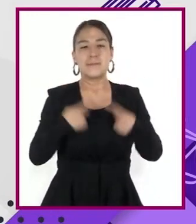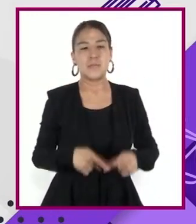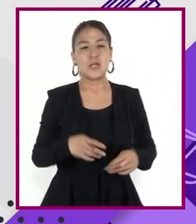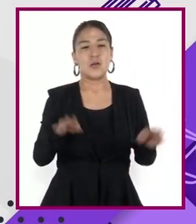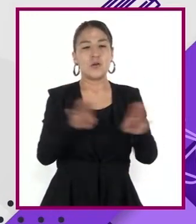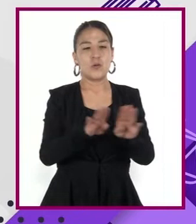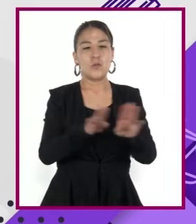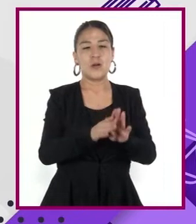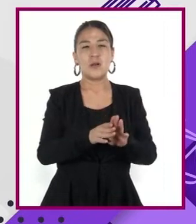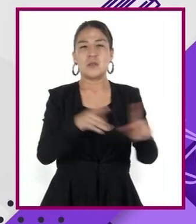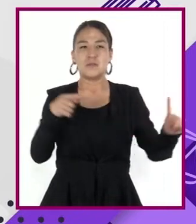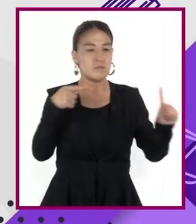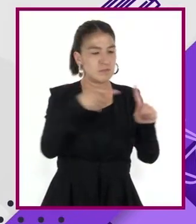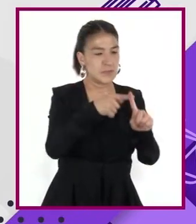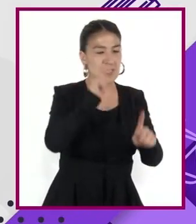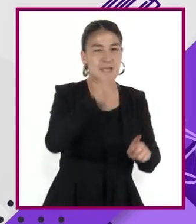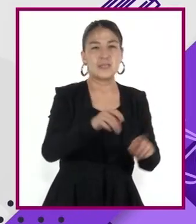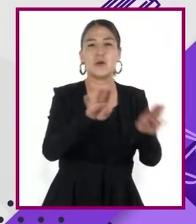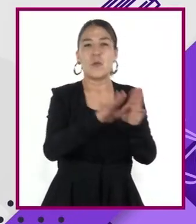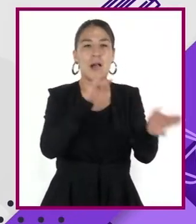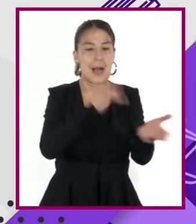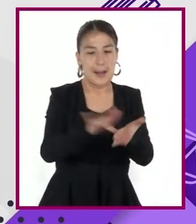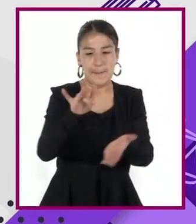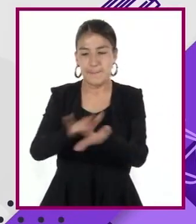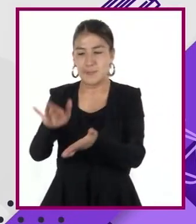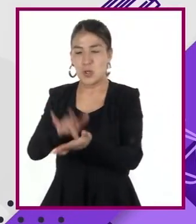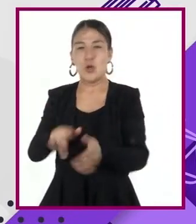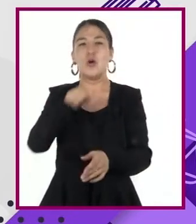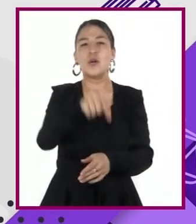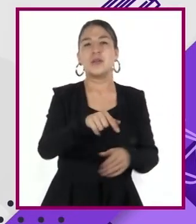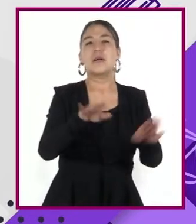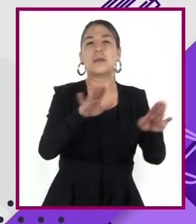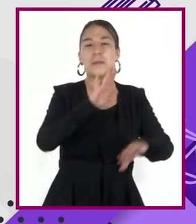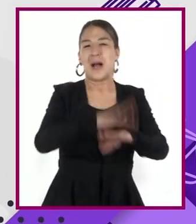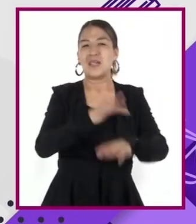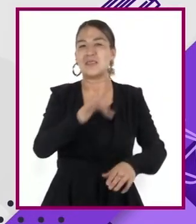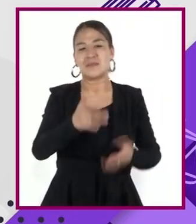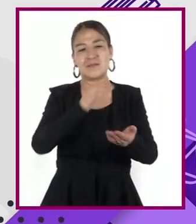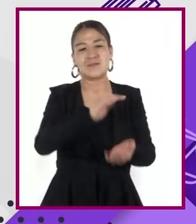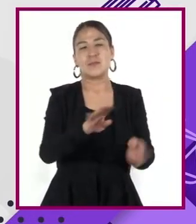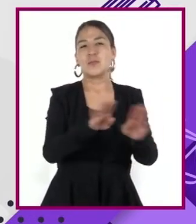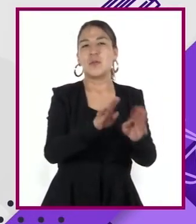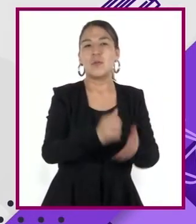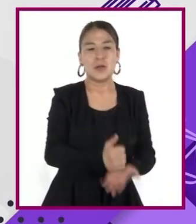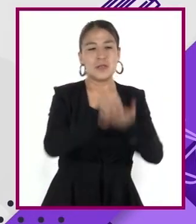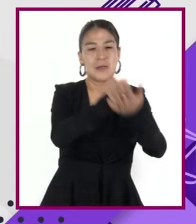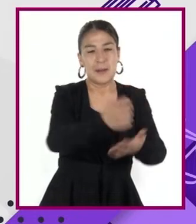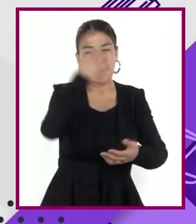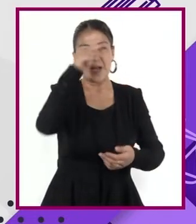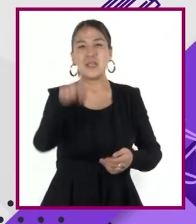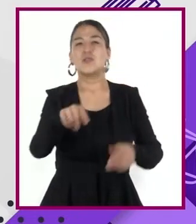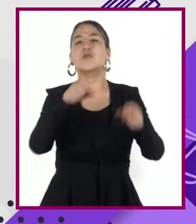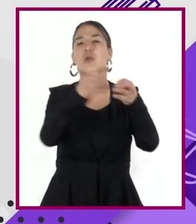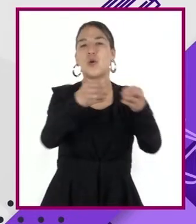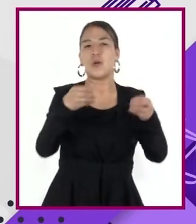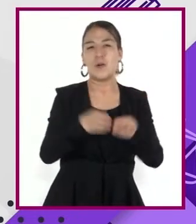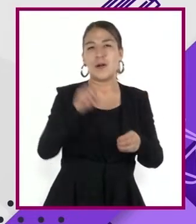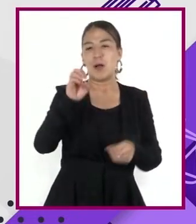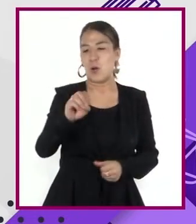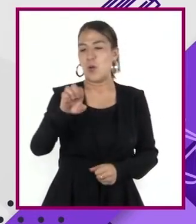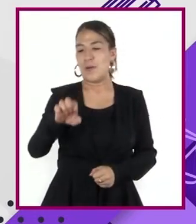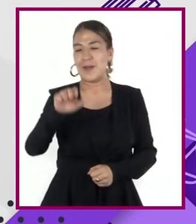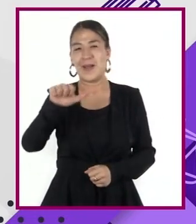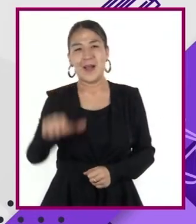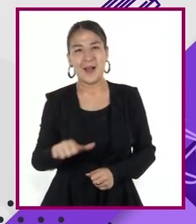el corazón del trabajo de la organización y que esencialmente funciona para hacer que organizaciones como la